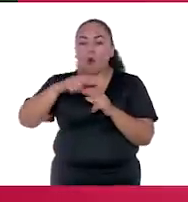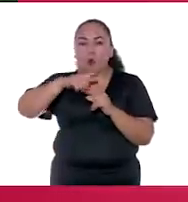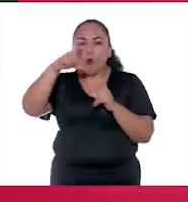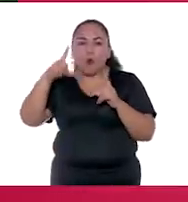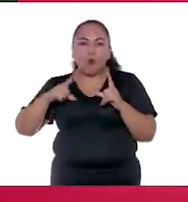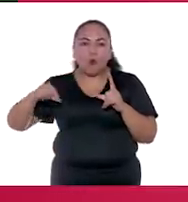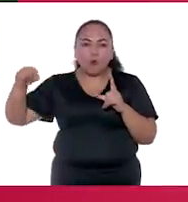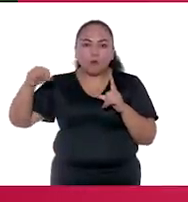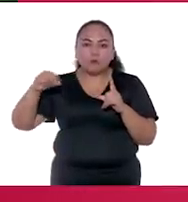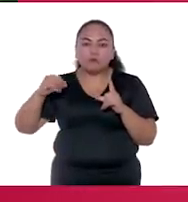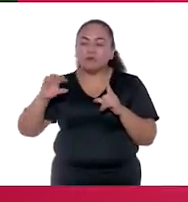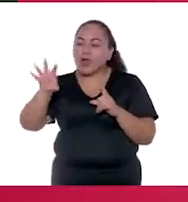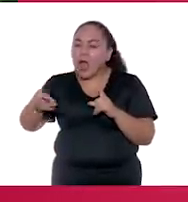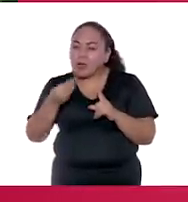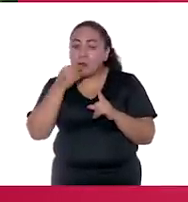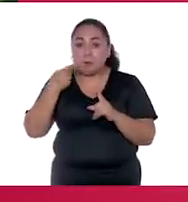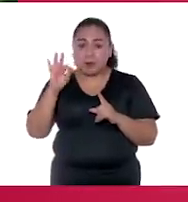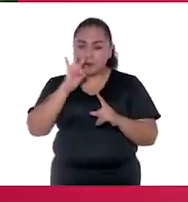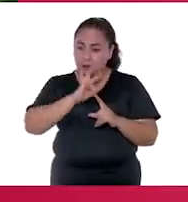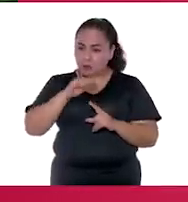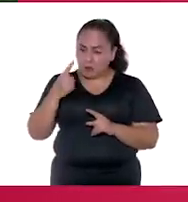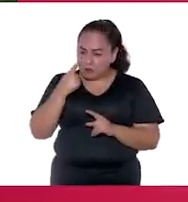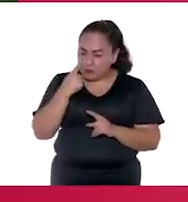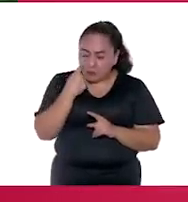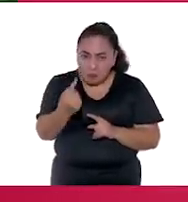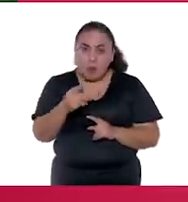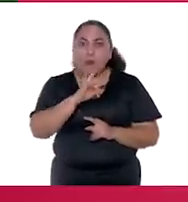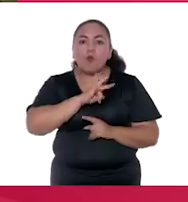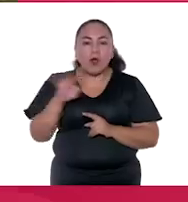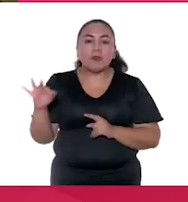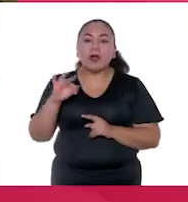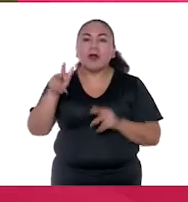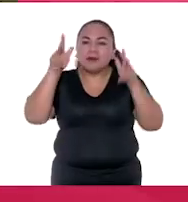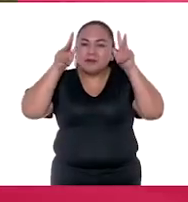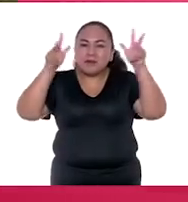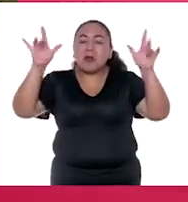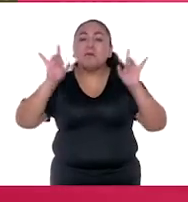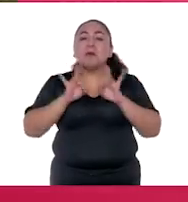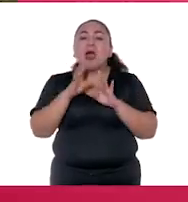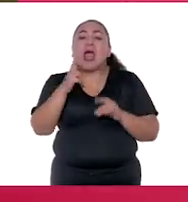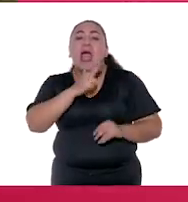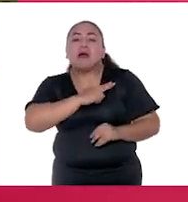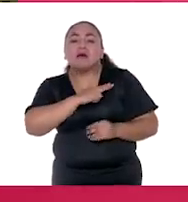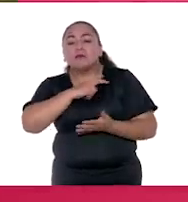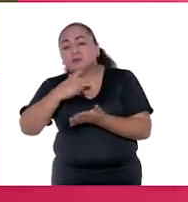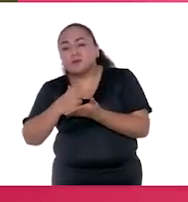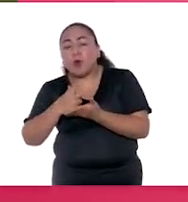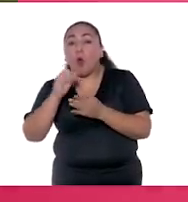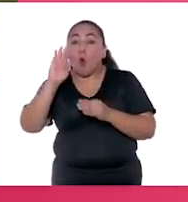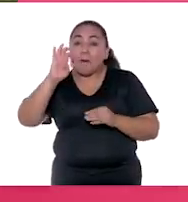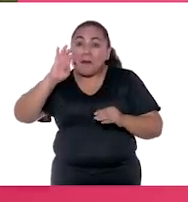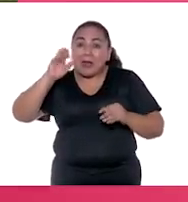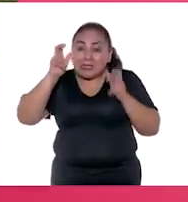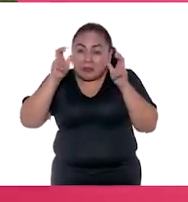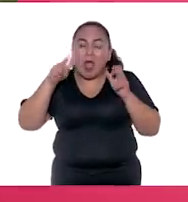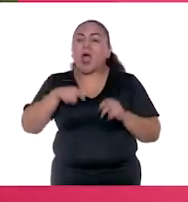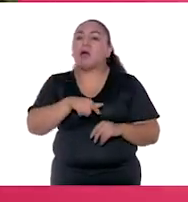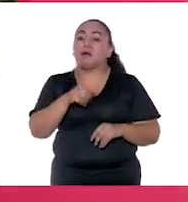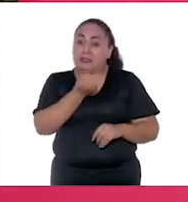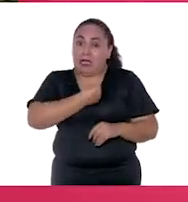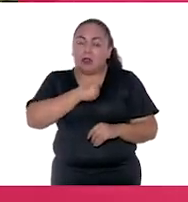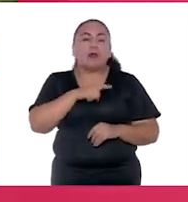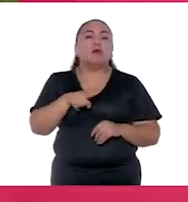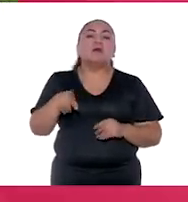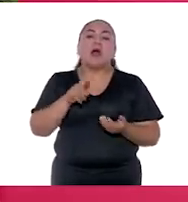Pero si tienen la oportunidad, bien pueden cazar un venado herido o alguna cría, pues un venado sano es una presa mucho